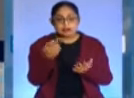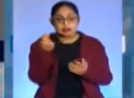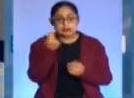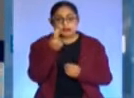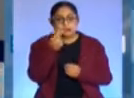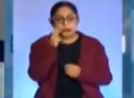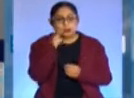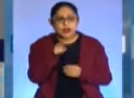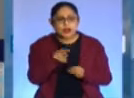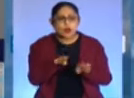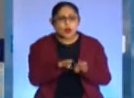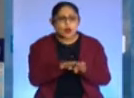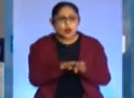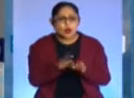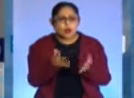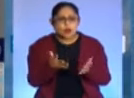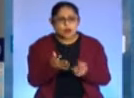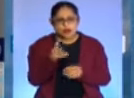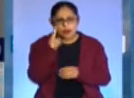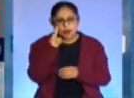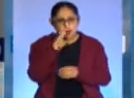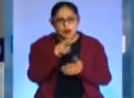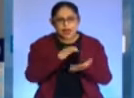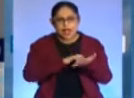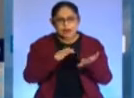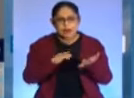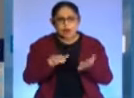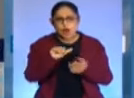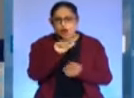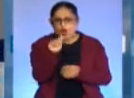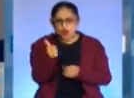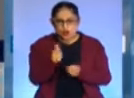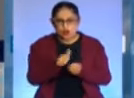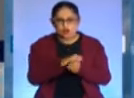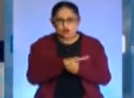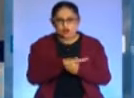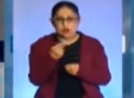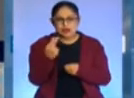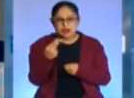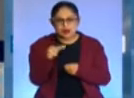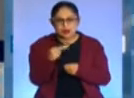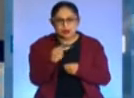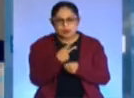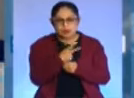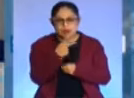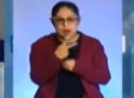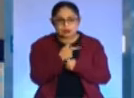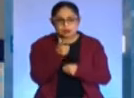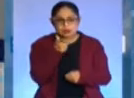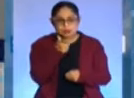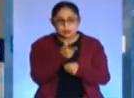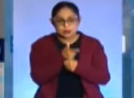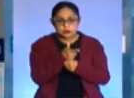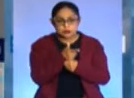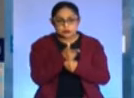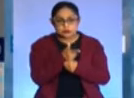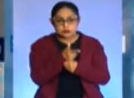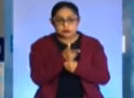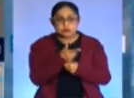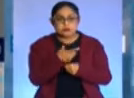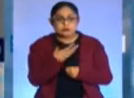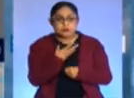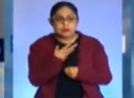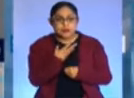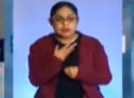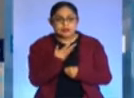ese comportamiento global, porque se ha visto, por ejemplo, con otras variantes en donde en el país como tal donde se detectó causó